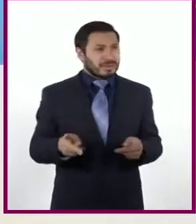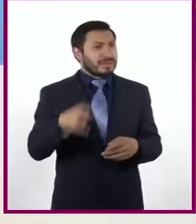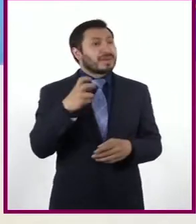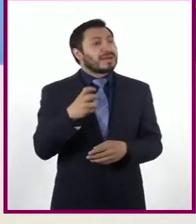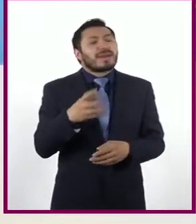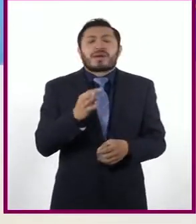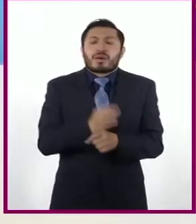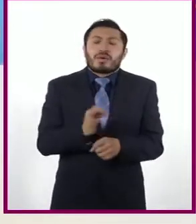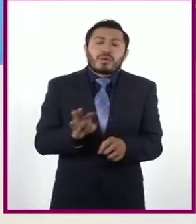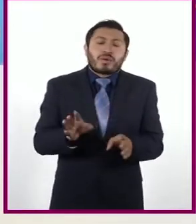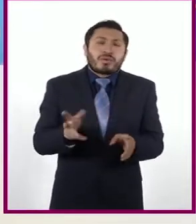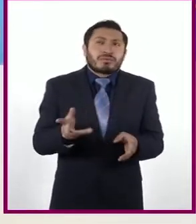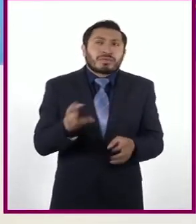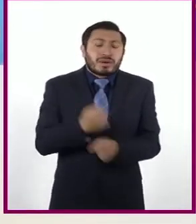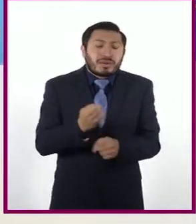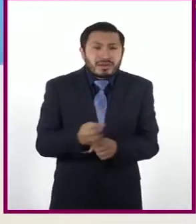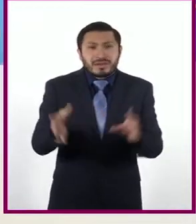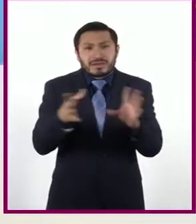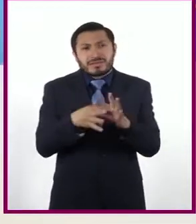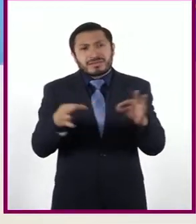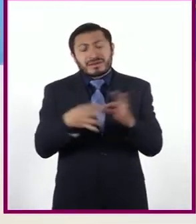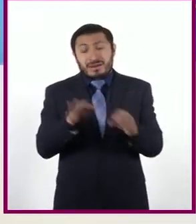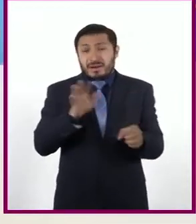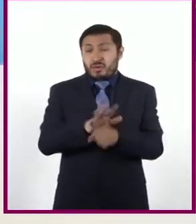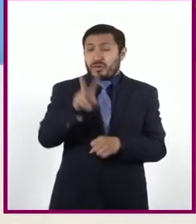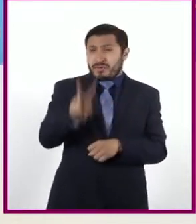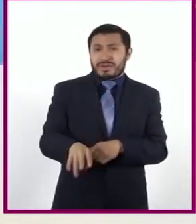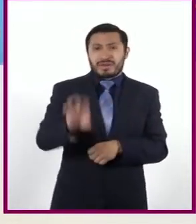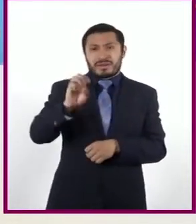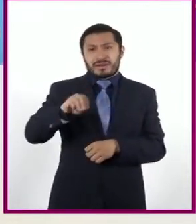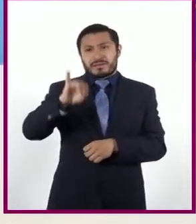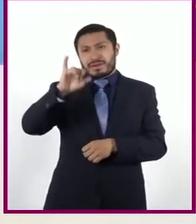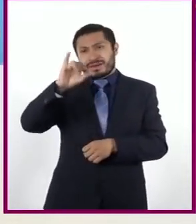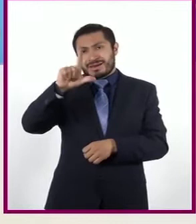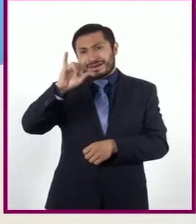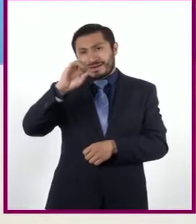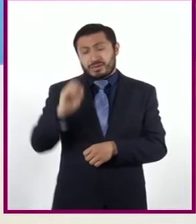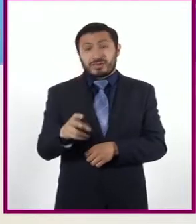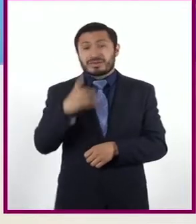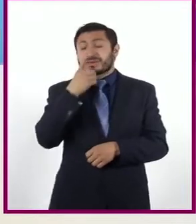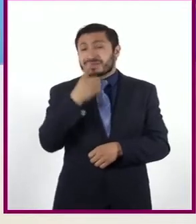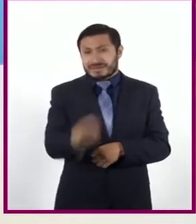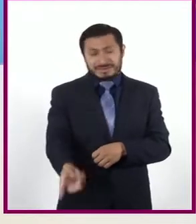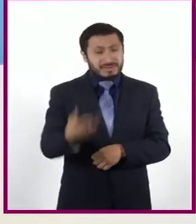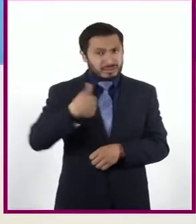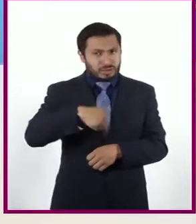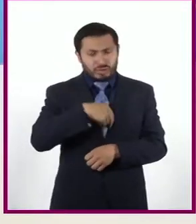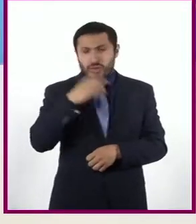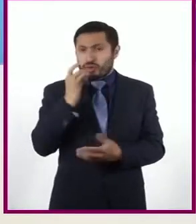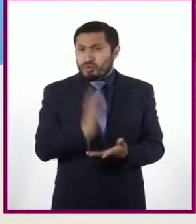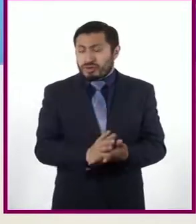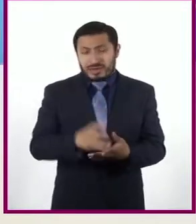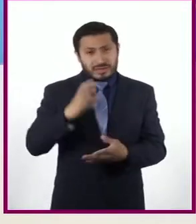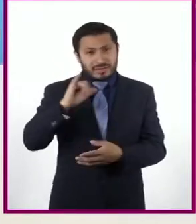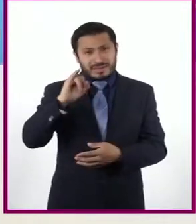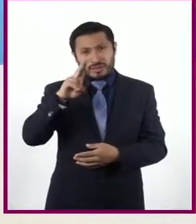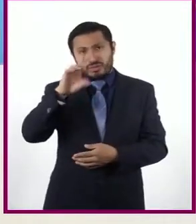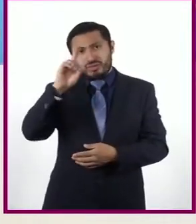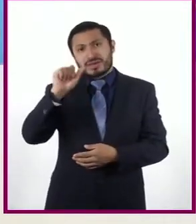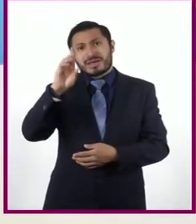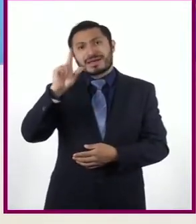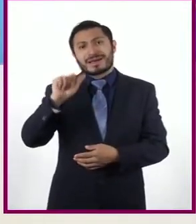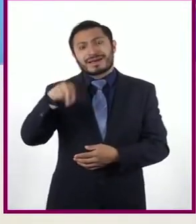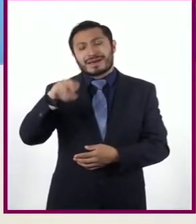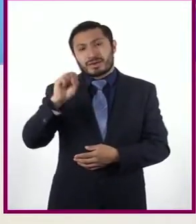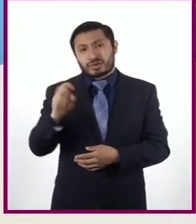me gustaría aclarar si es verdad lo que comenta Emilio, acerca de que somos ciudadanos cuando cumplimos 18 años y